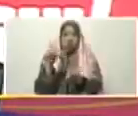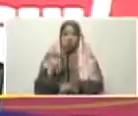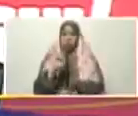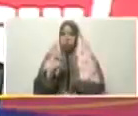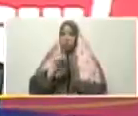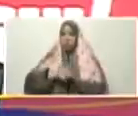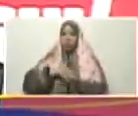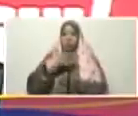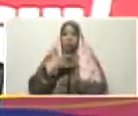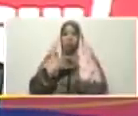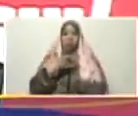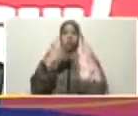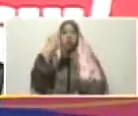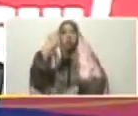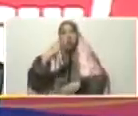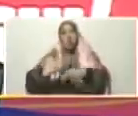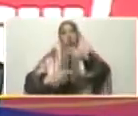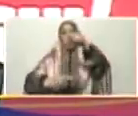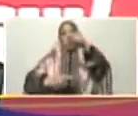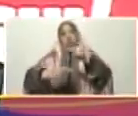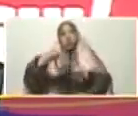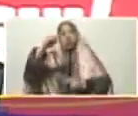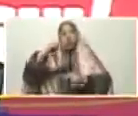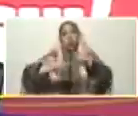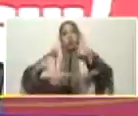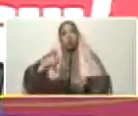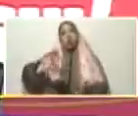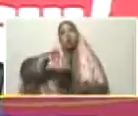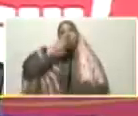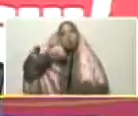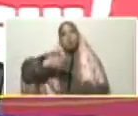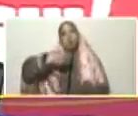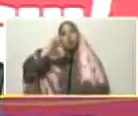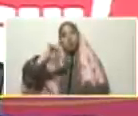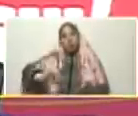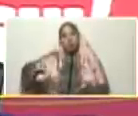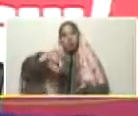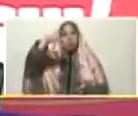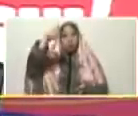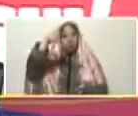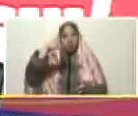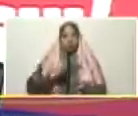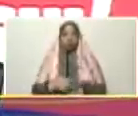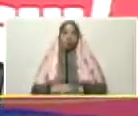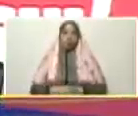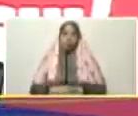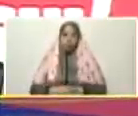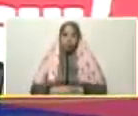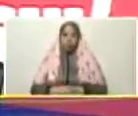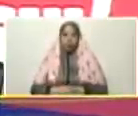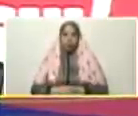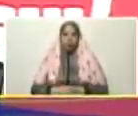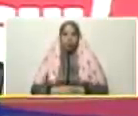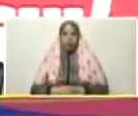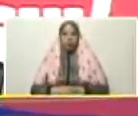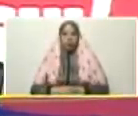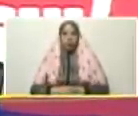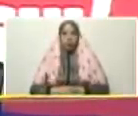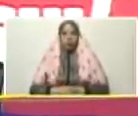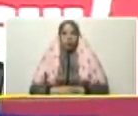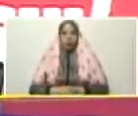de descuidar la construcción de mayoría política electoral así que